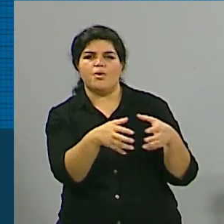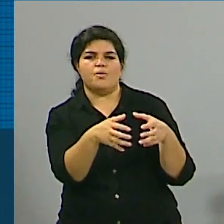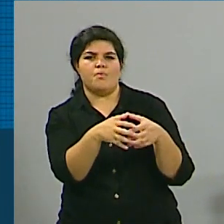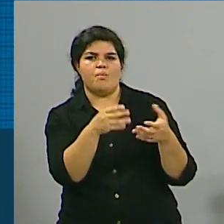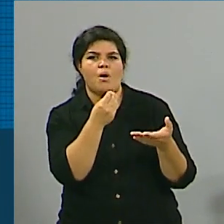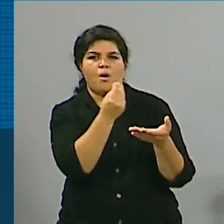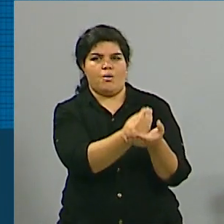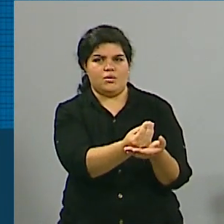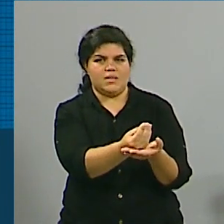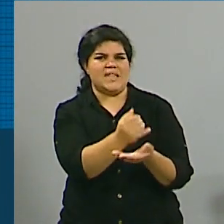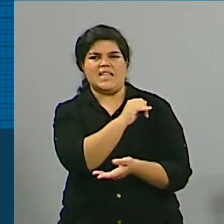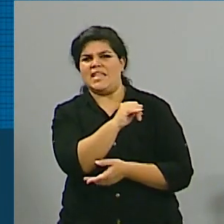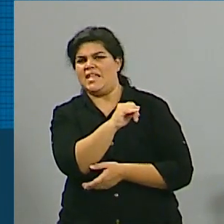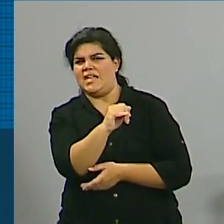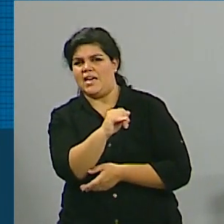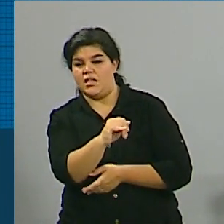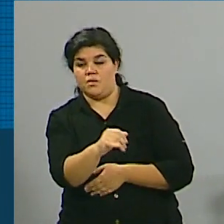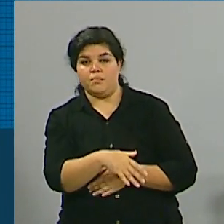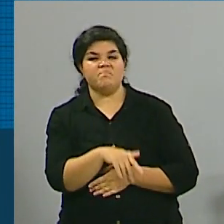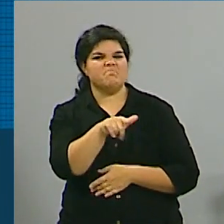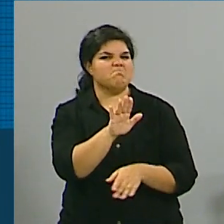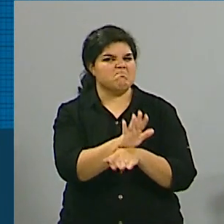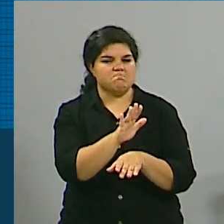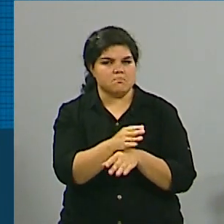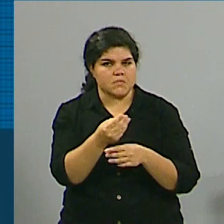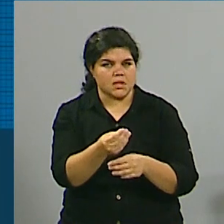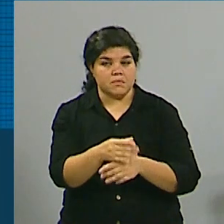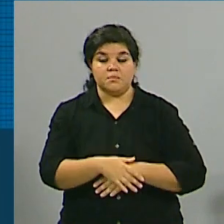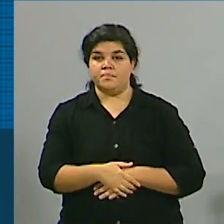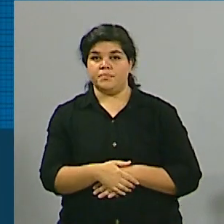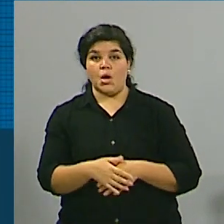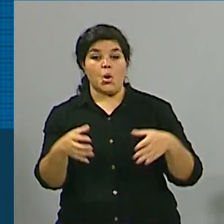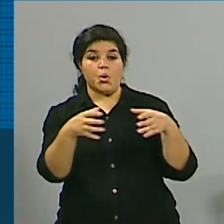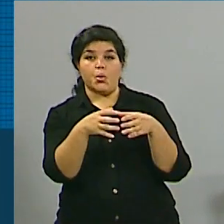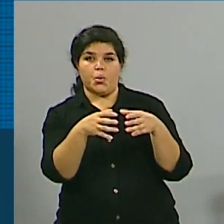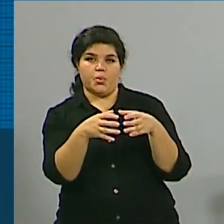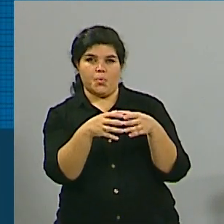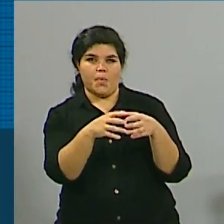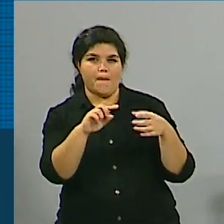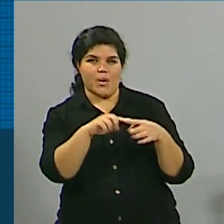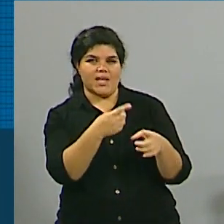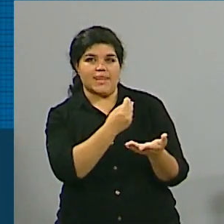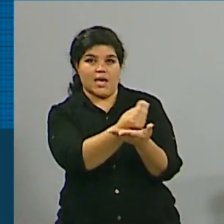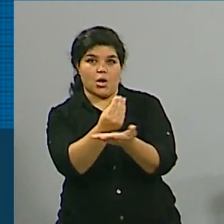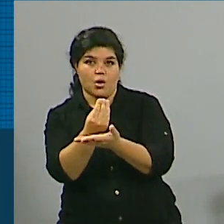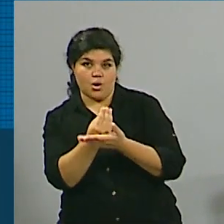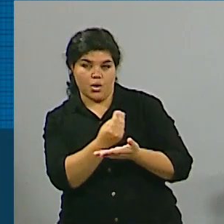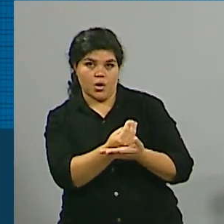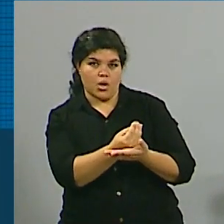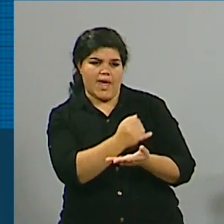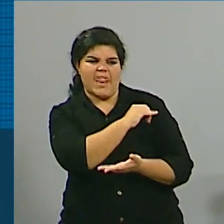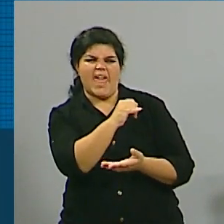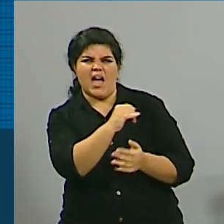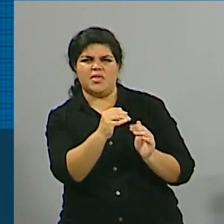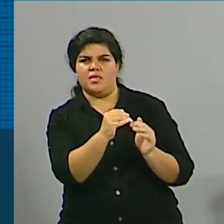imagen positiva, ¿no? Ya que, ¿qué significa esto? Que su imagen negativa es mucho mayor que su imagen positiva. Tenemos, por ejemplo,